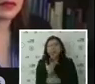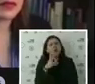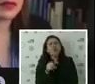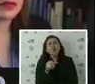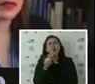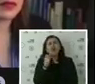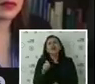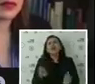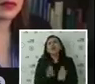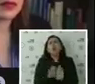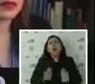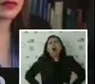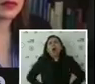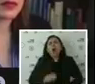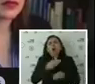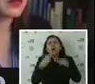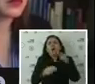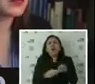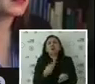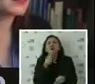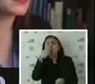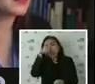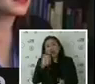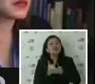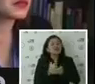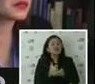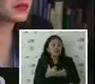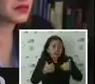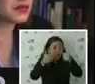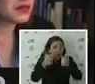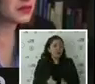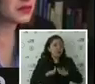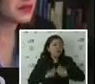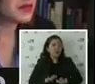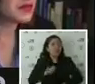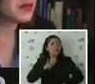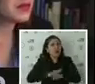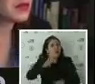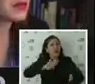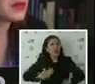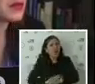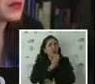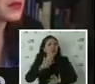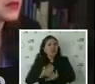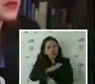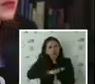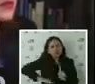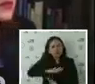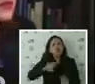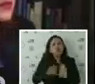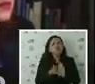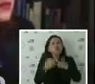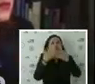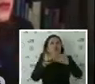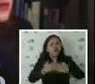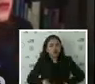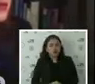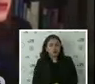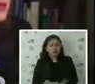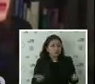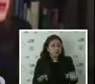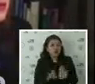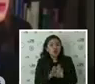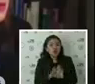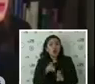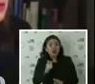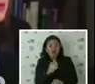sino como una herramienta que ha llegado para quedarse, para revolucionar aún más nuestro entorno y su funcionamiento. La combinación